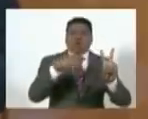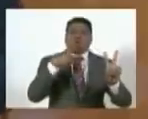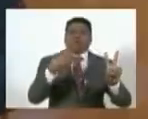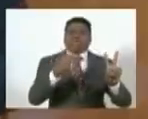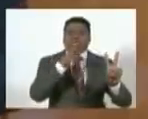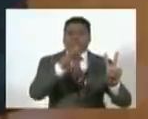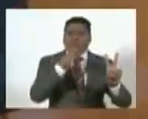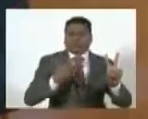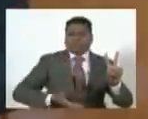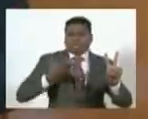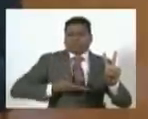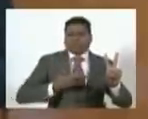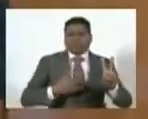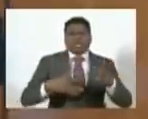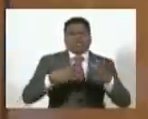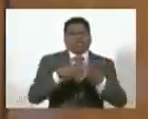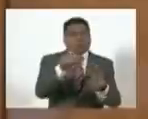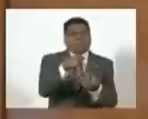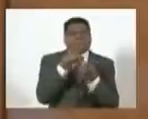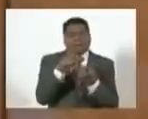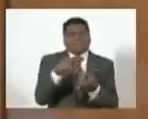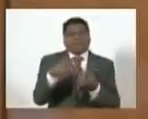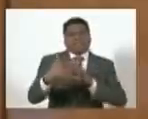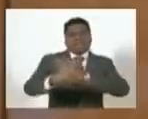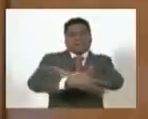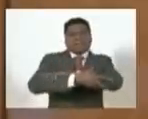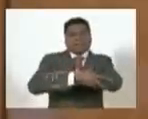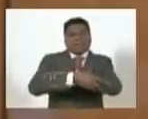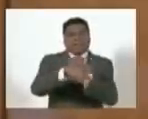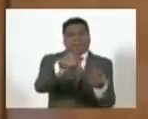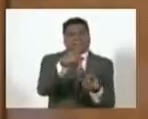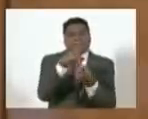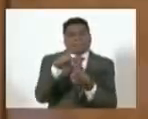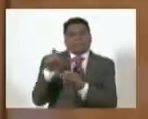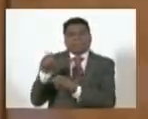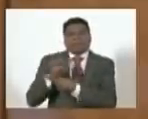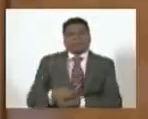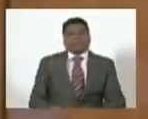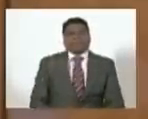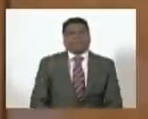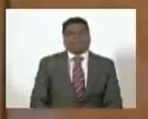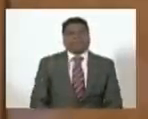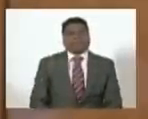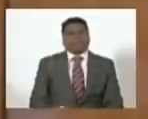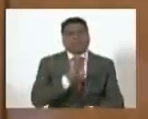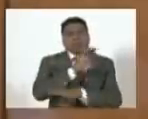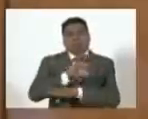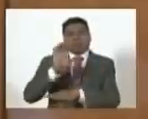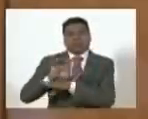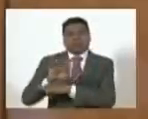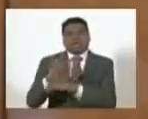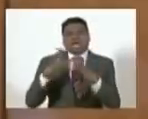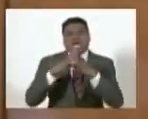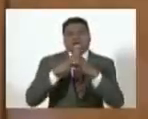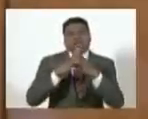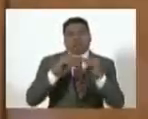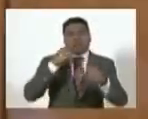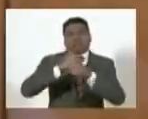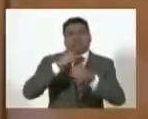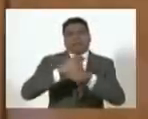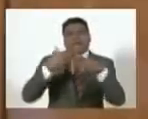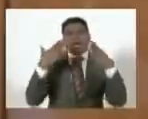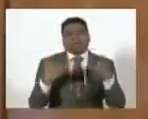materia tributaria, también que sirven como motor de protección a los trabajadores y